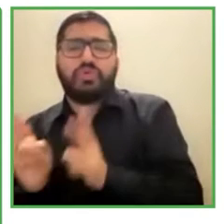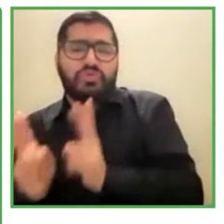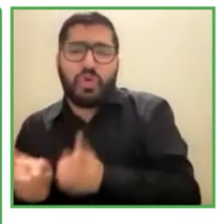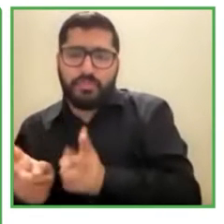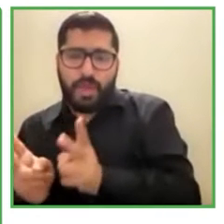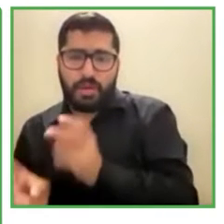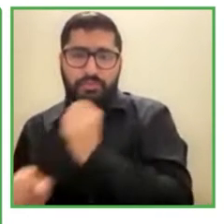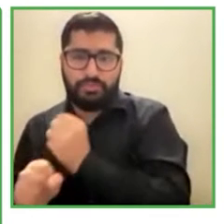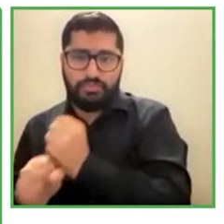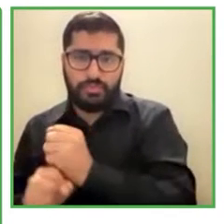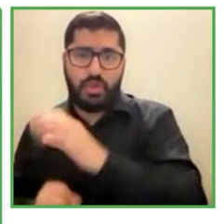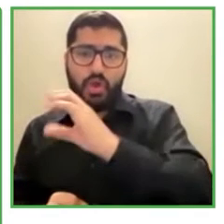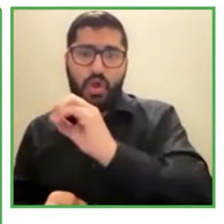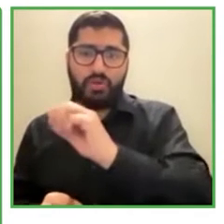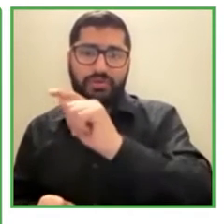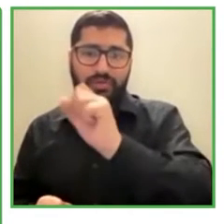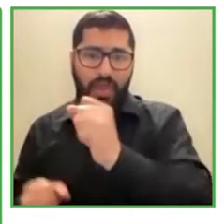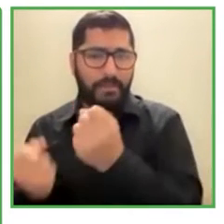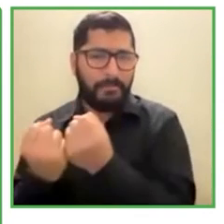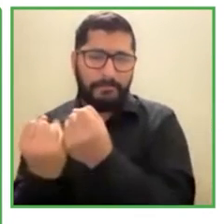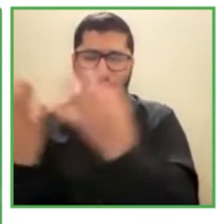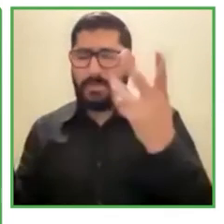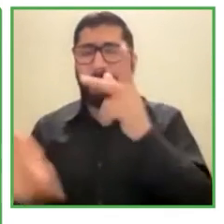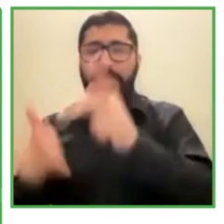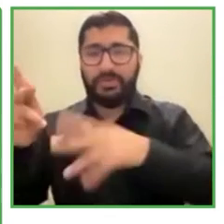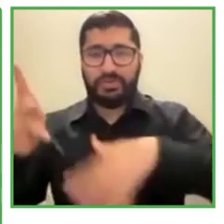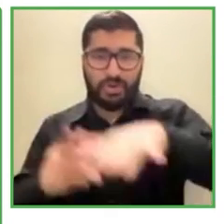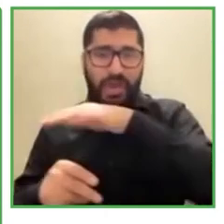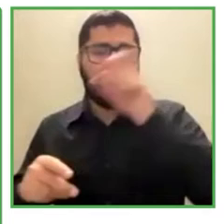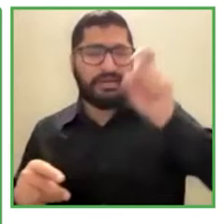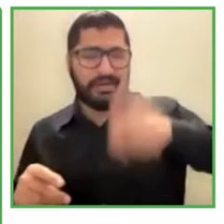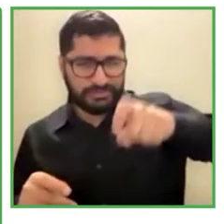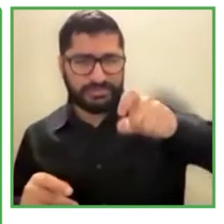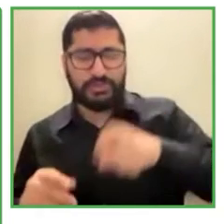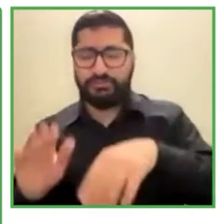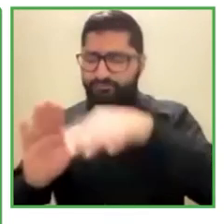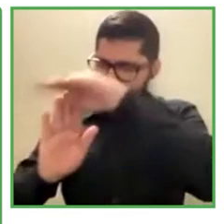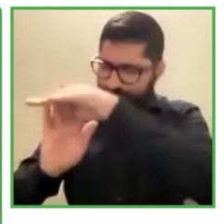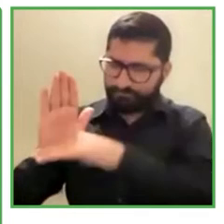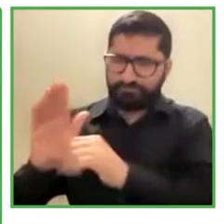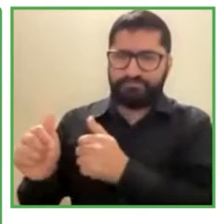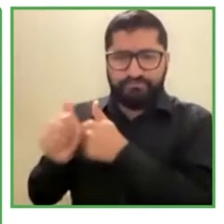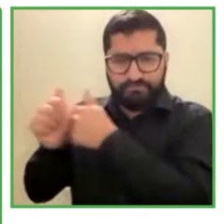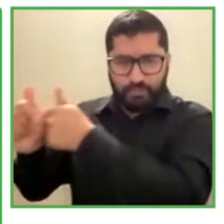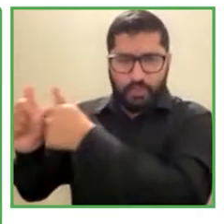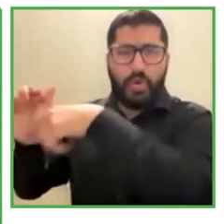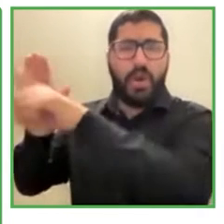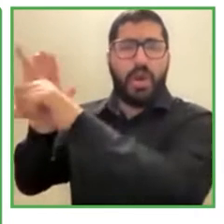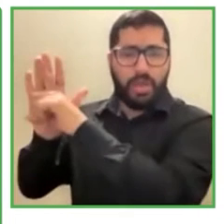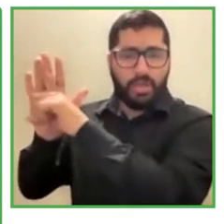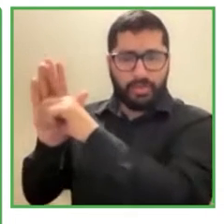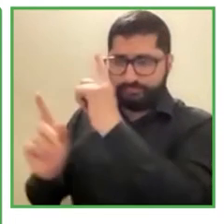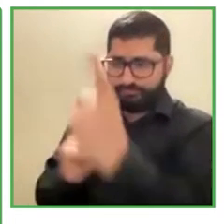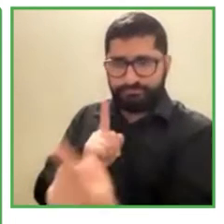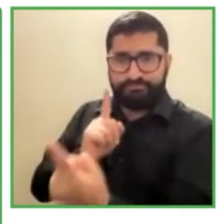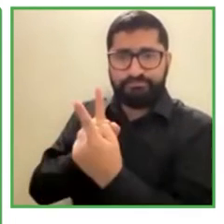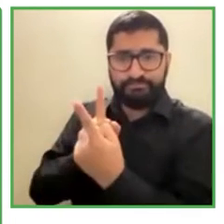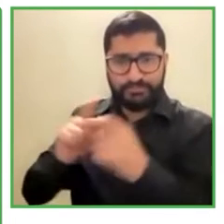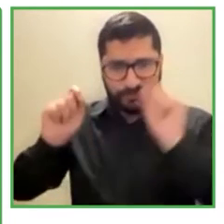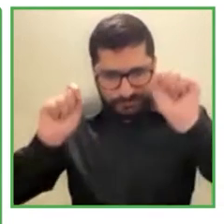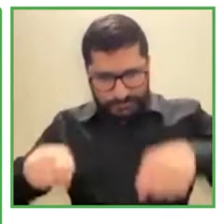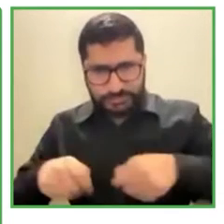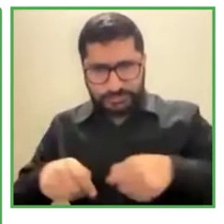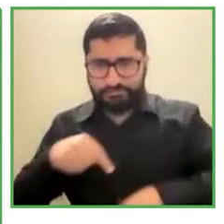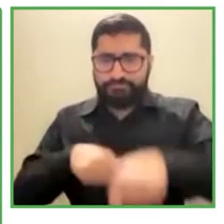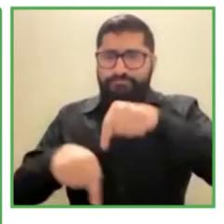una ley. Por lo tanto, cuando se acercan a nosotros, intentamos ir un paso más atrás y les decimos,